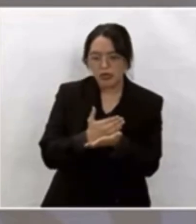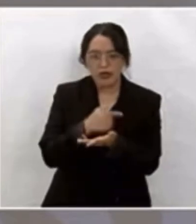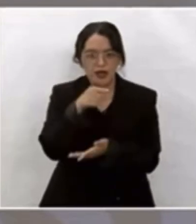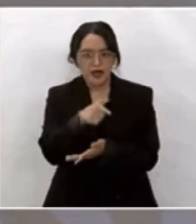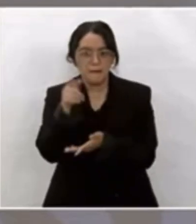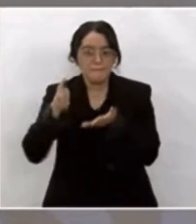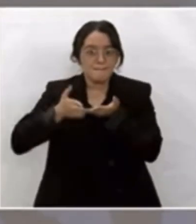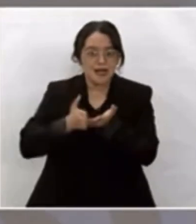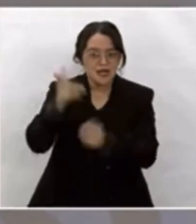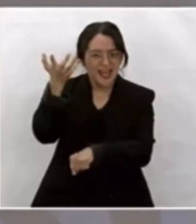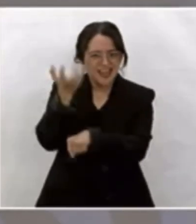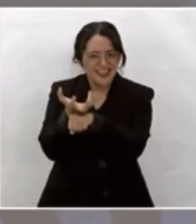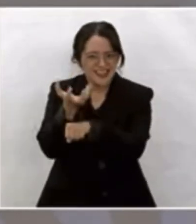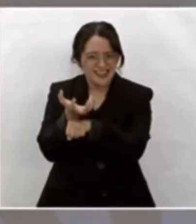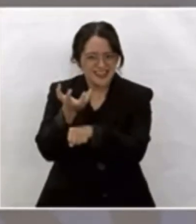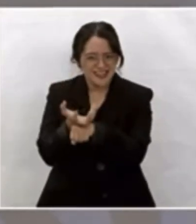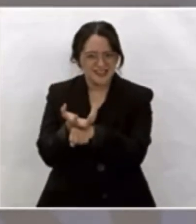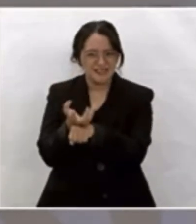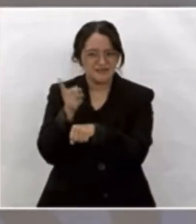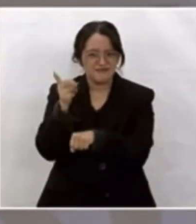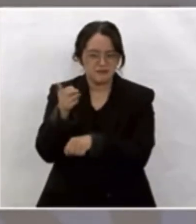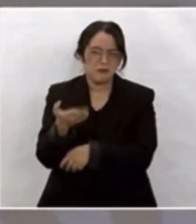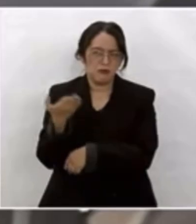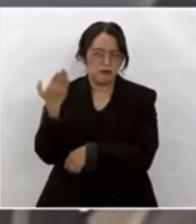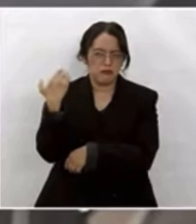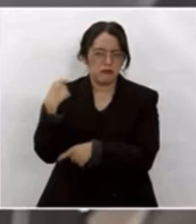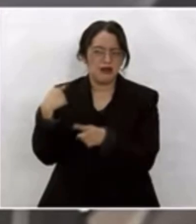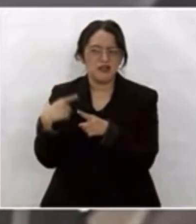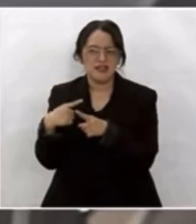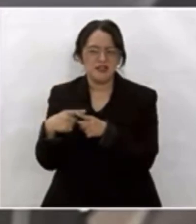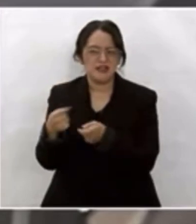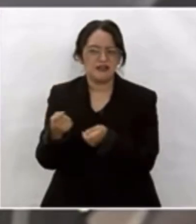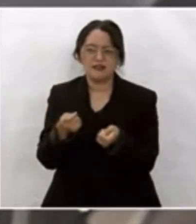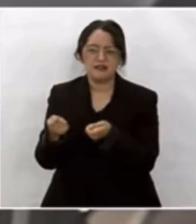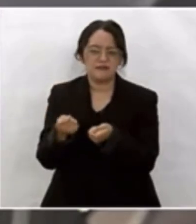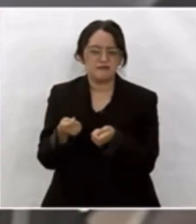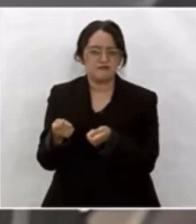la Marina de Estados Unidos, en ese entonces manejada